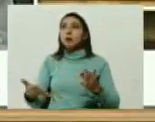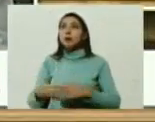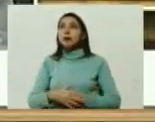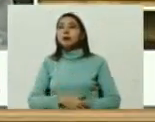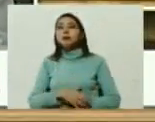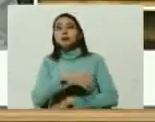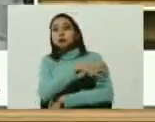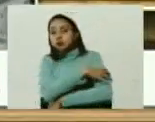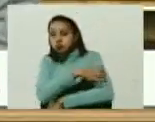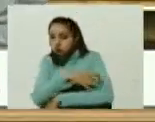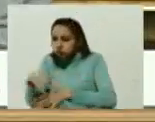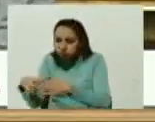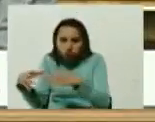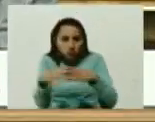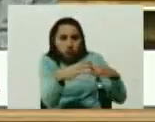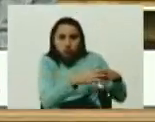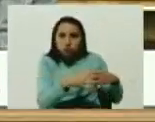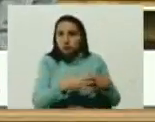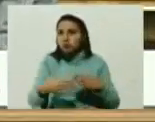y la oposición venezolana